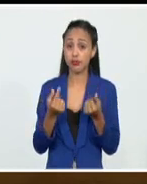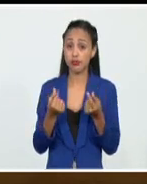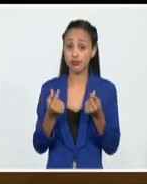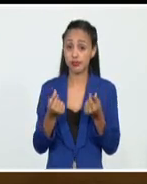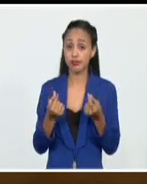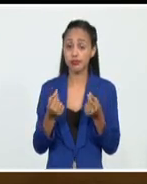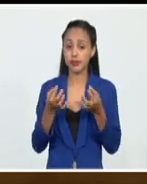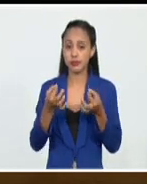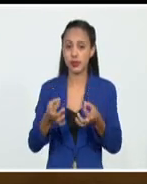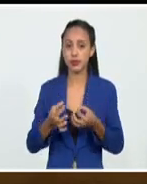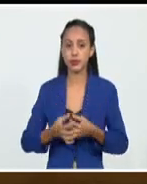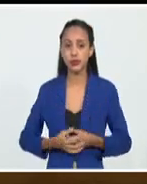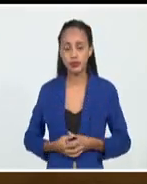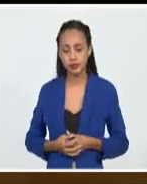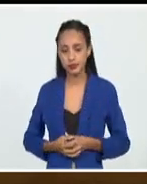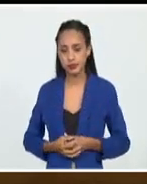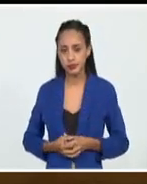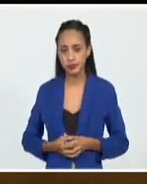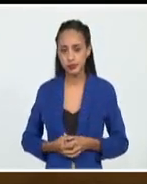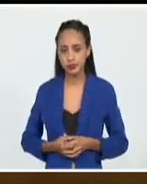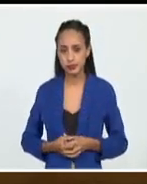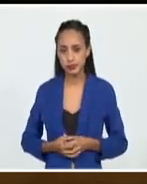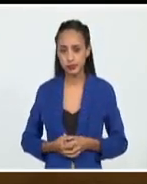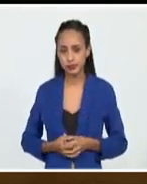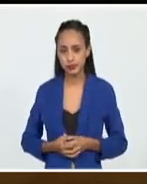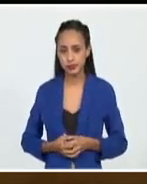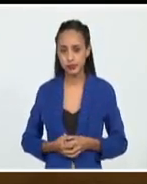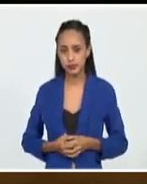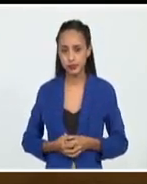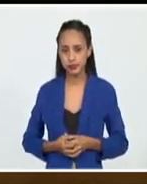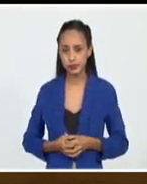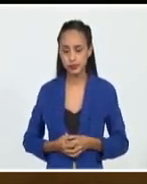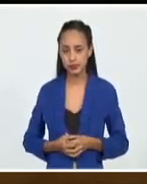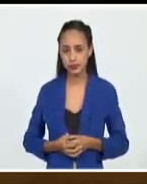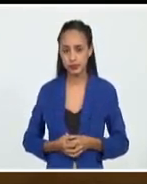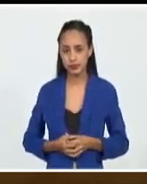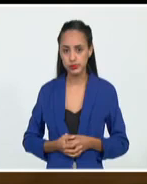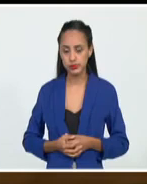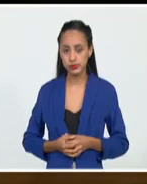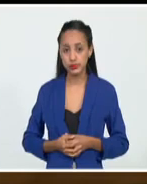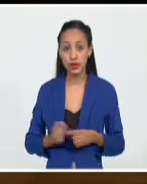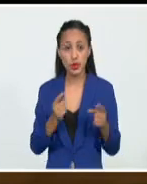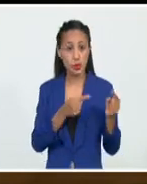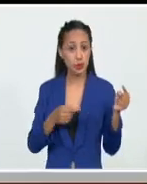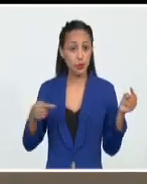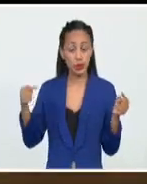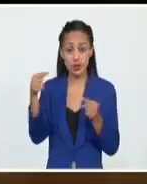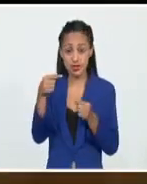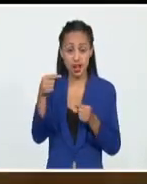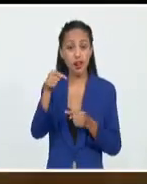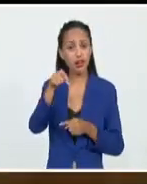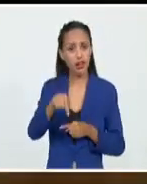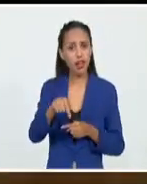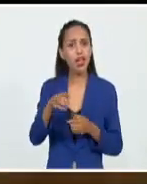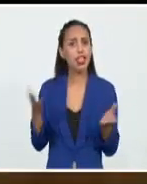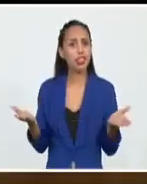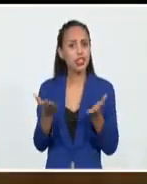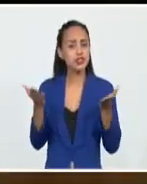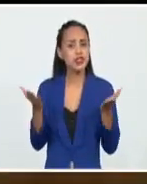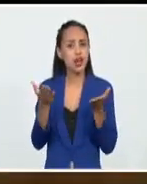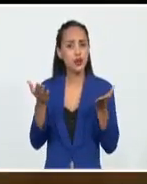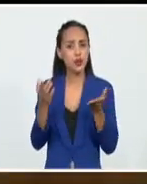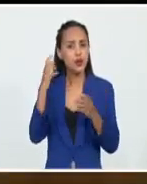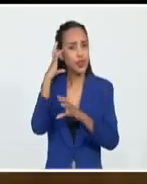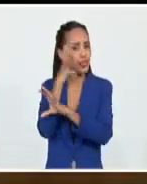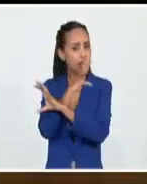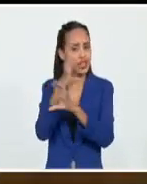macroeconómicos fundamentales. Seguir priorizando el desarrollo y la aplicación de la ciencia, la tecnología y la